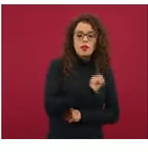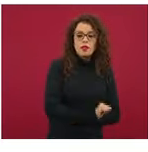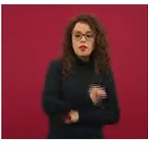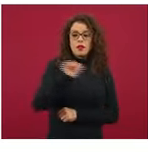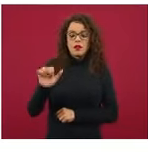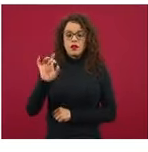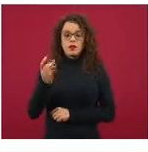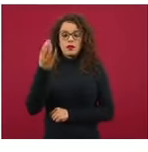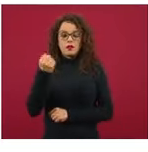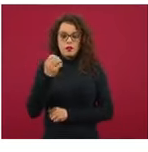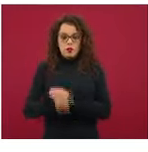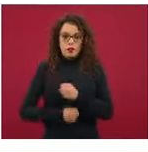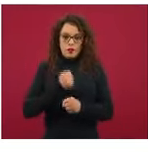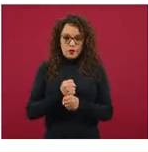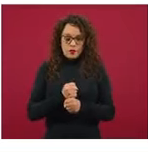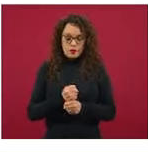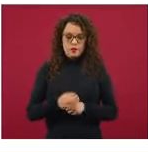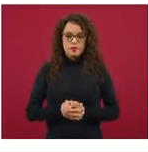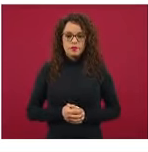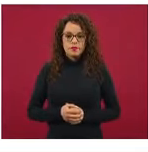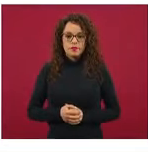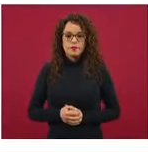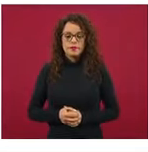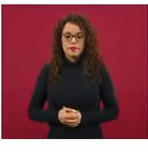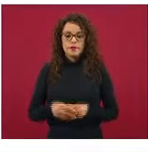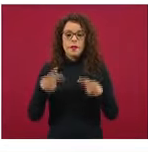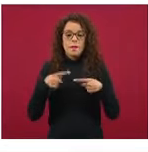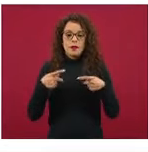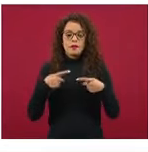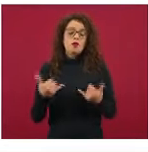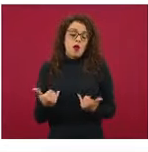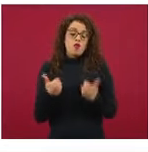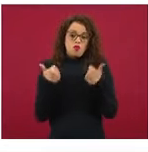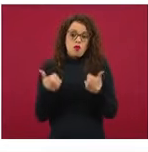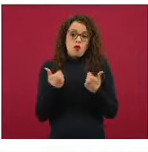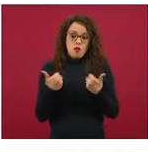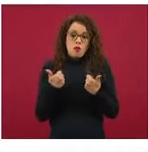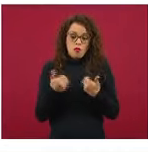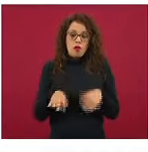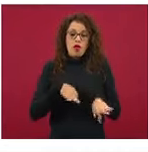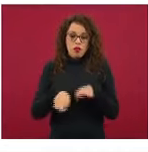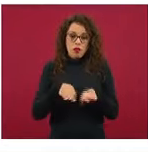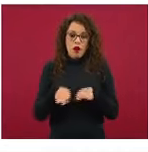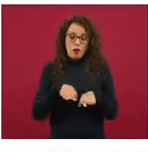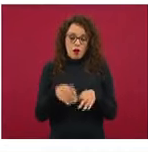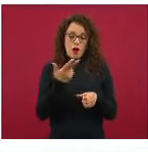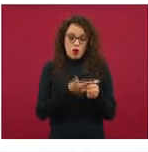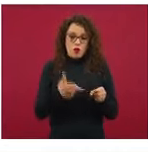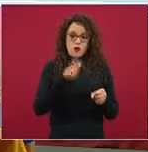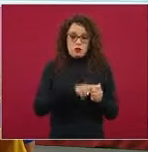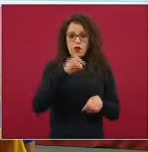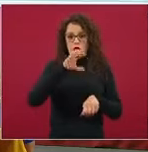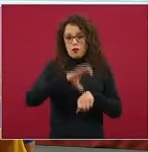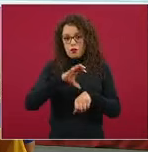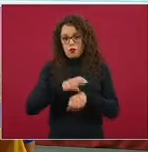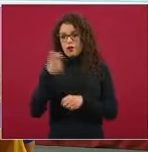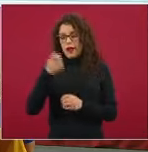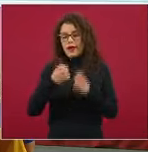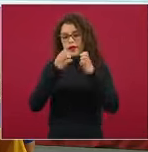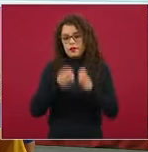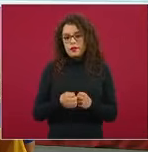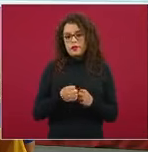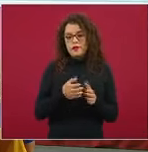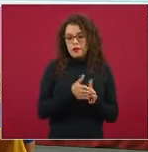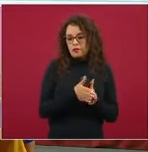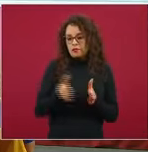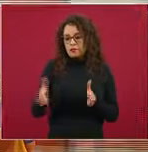y 39 años. Estamos hablando de profesionales de la salud jóvenes, activos, que en su momento pues se encontraban en esos grupos de edad,